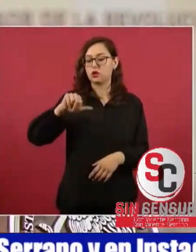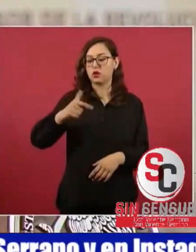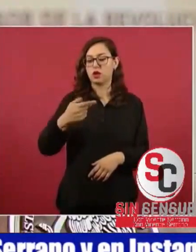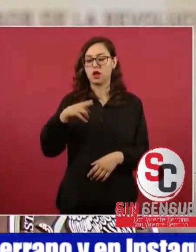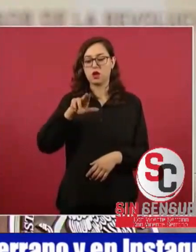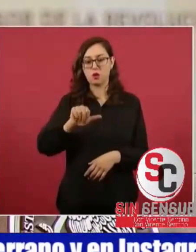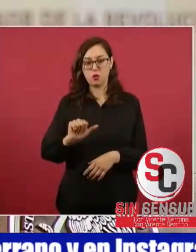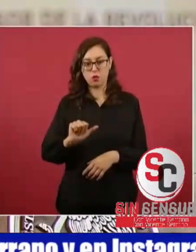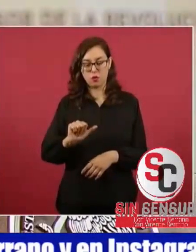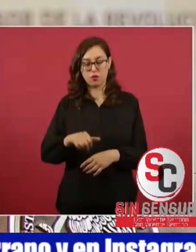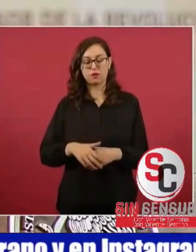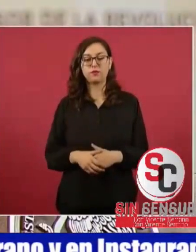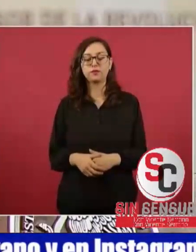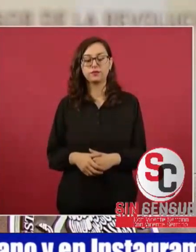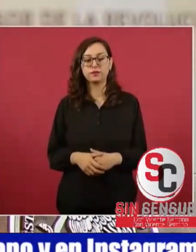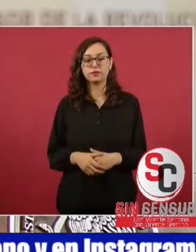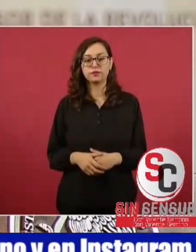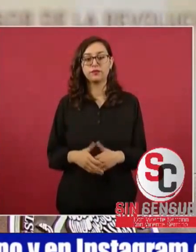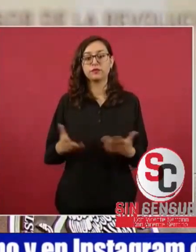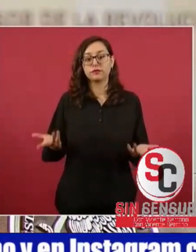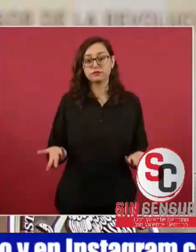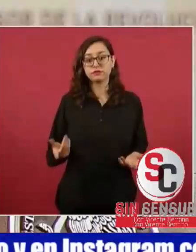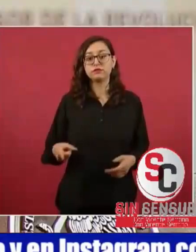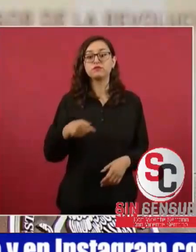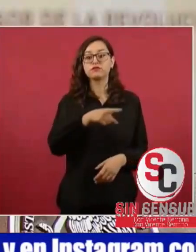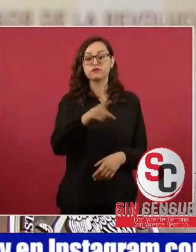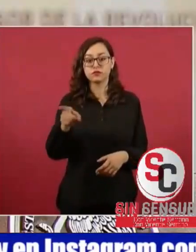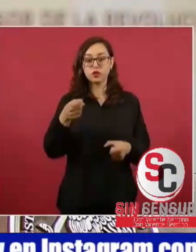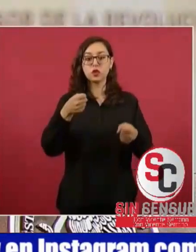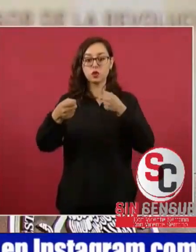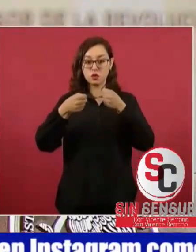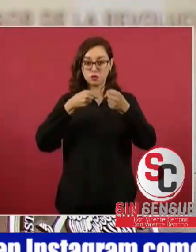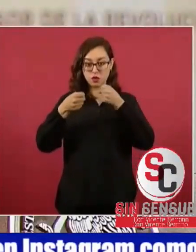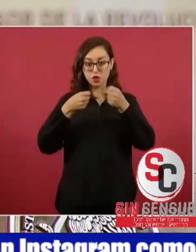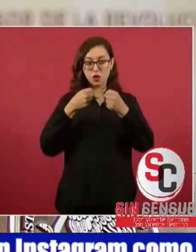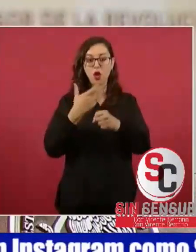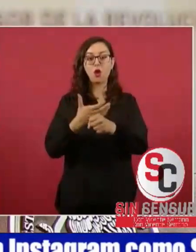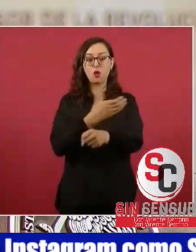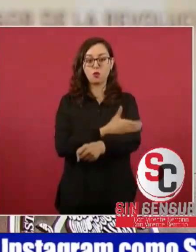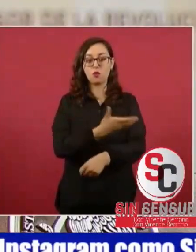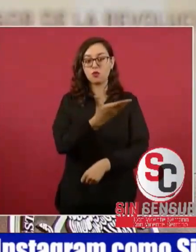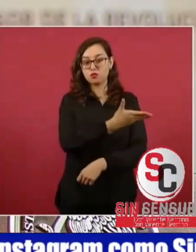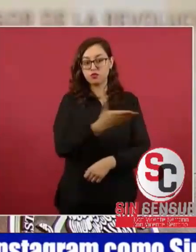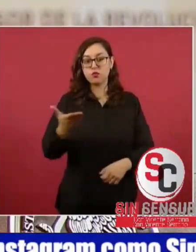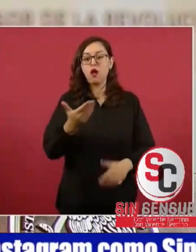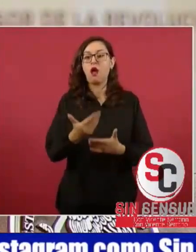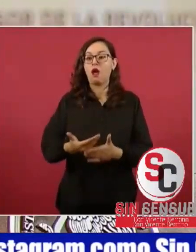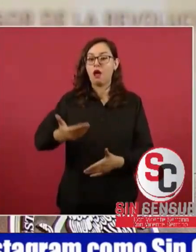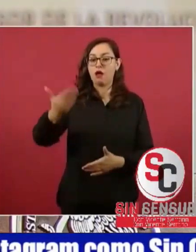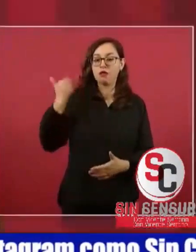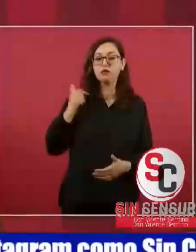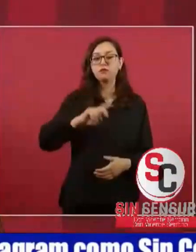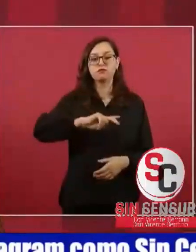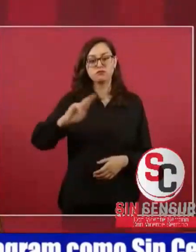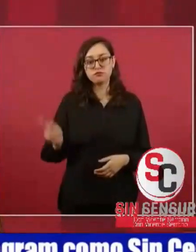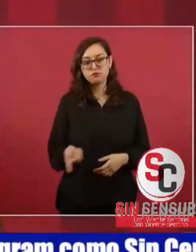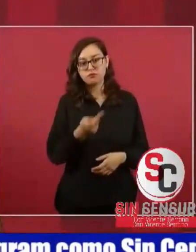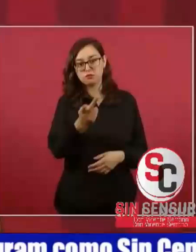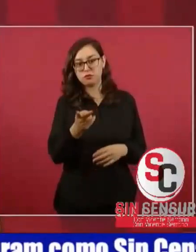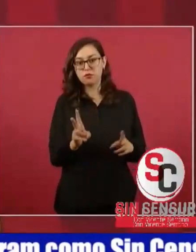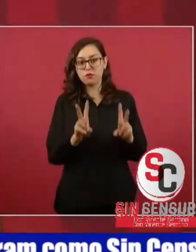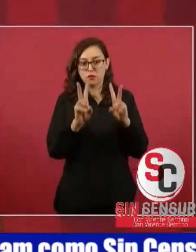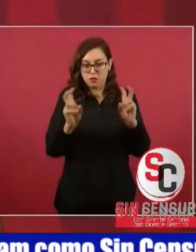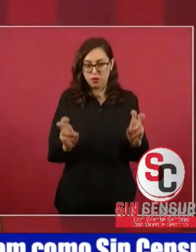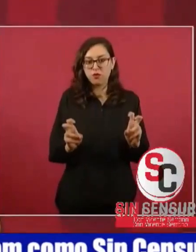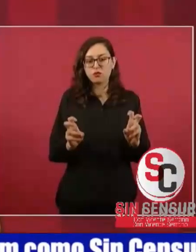Biden, pues ha logrado, ¿no?, presentar una iniciativa de reforma eléctrica diciendo, pues nosotros vamos por esta iniciativa. Ha logrado, pues,